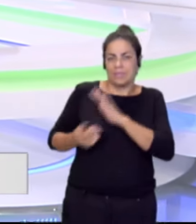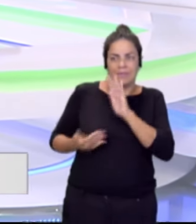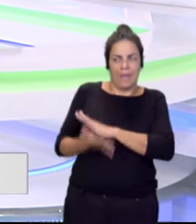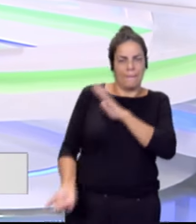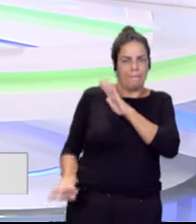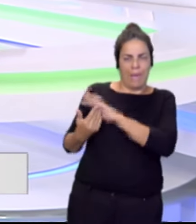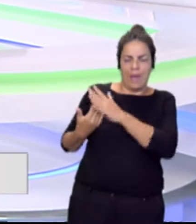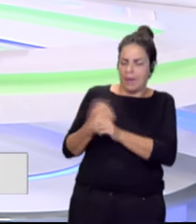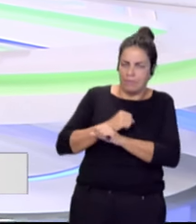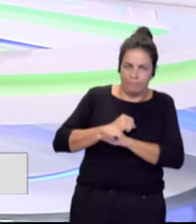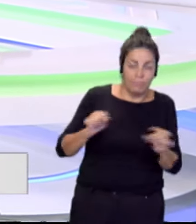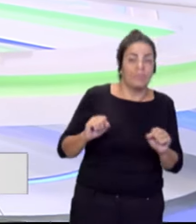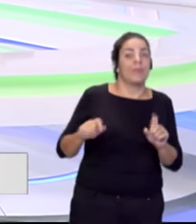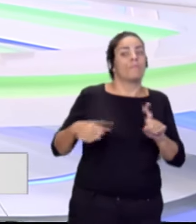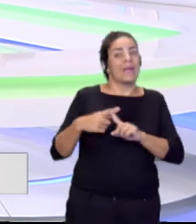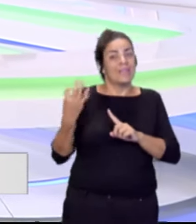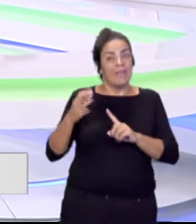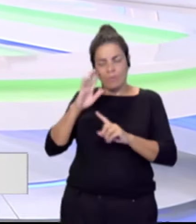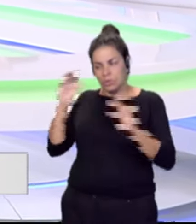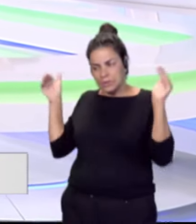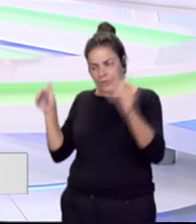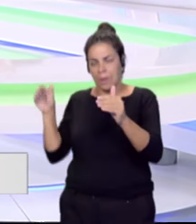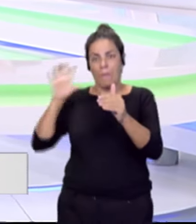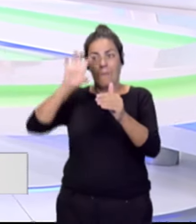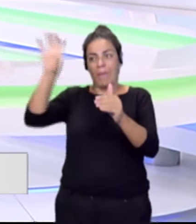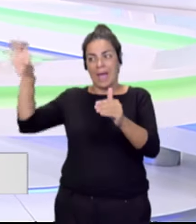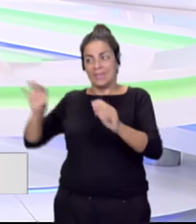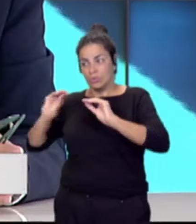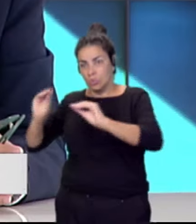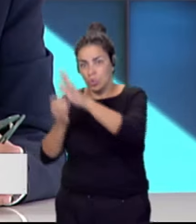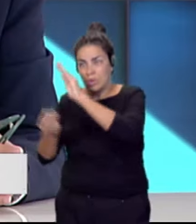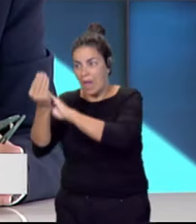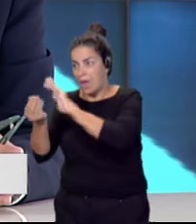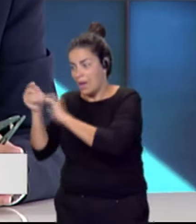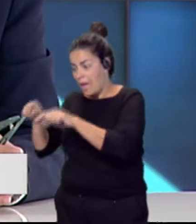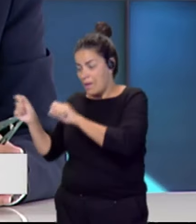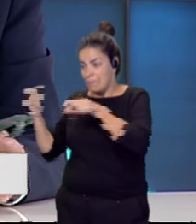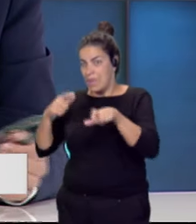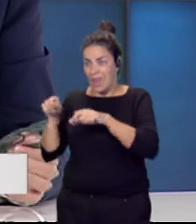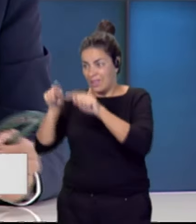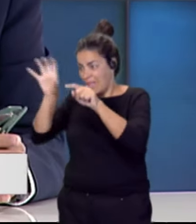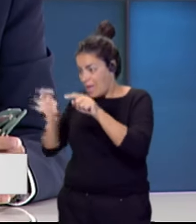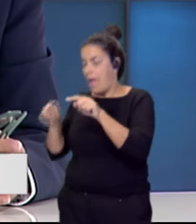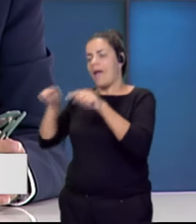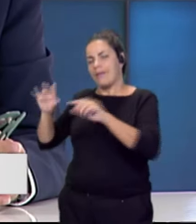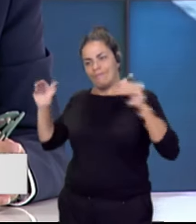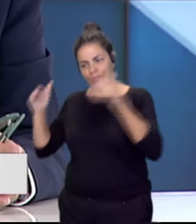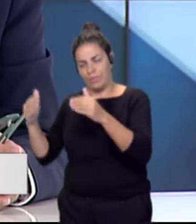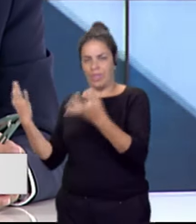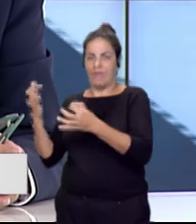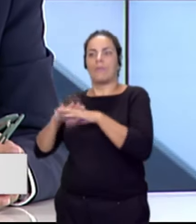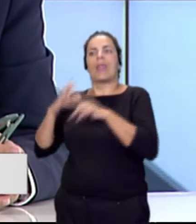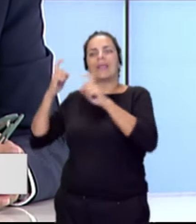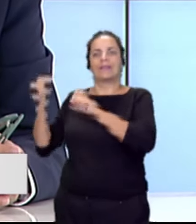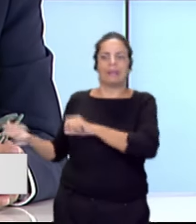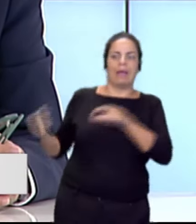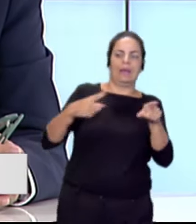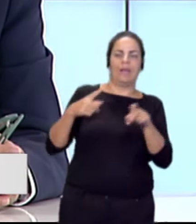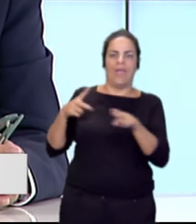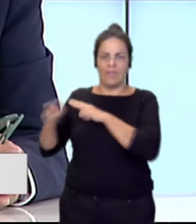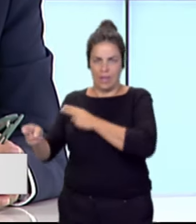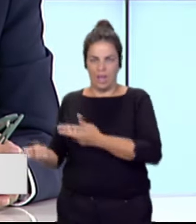en origen para que no se produzca. Esto es un parche más, una chapuza, producto del miedo y de la improvisación. Fíjese,